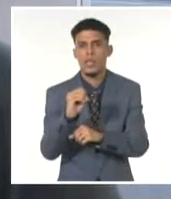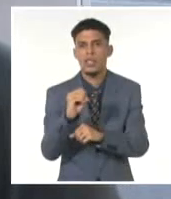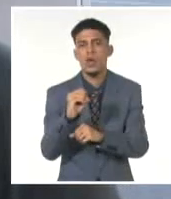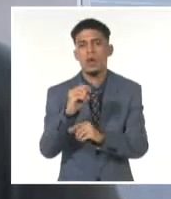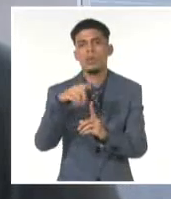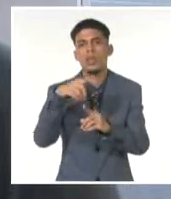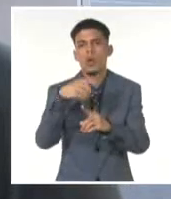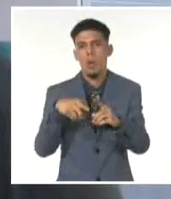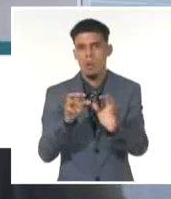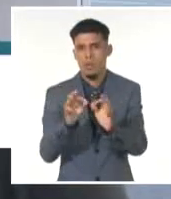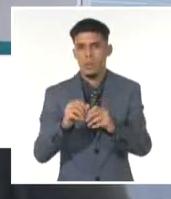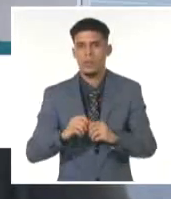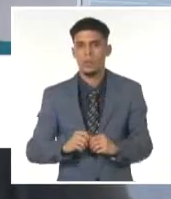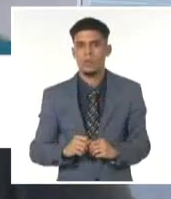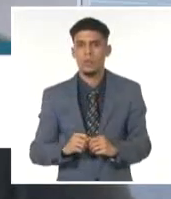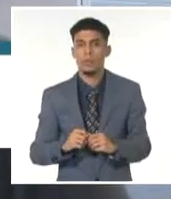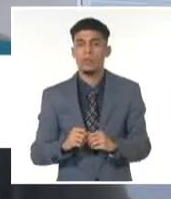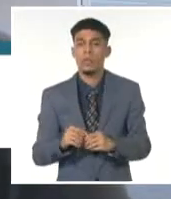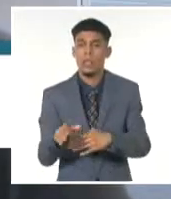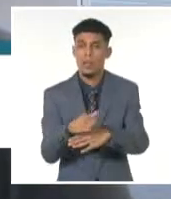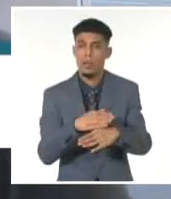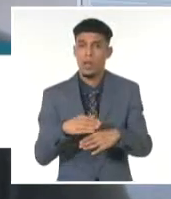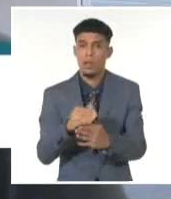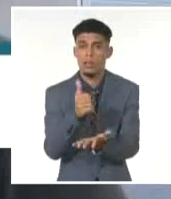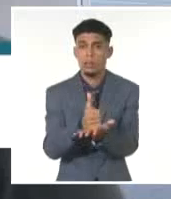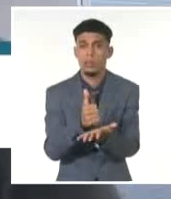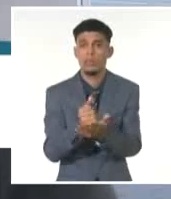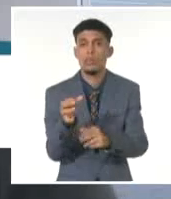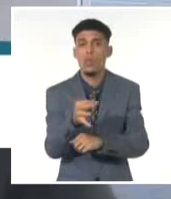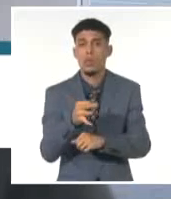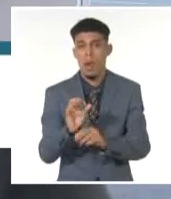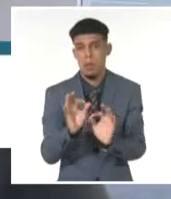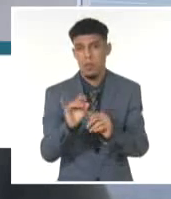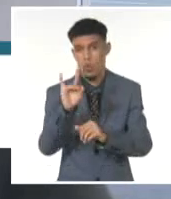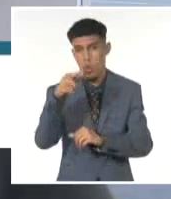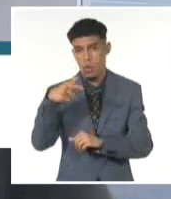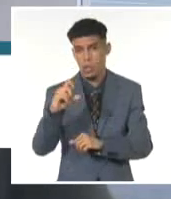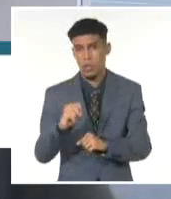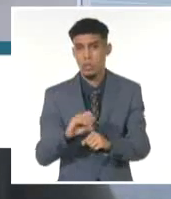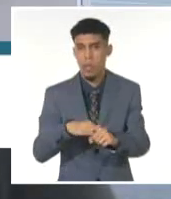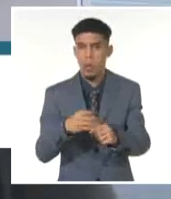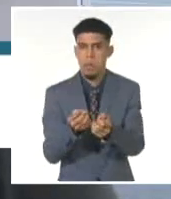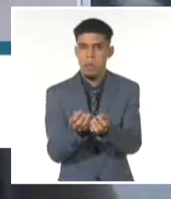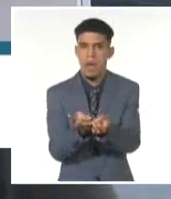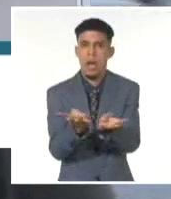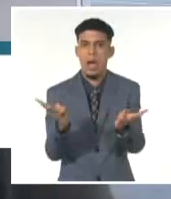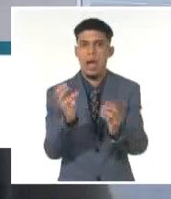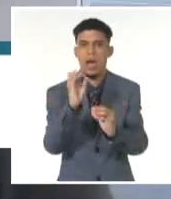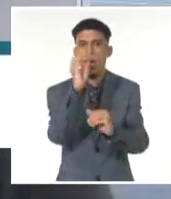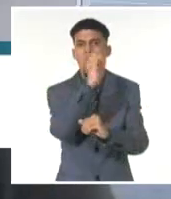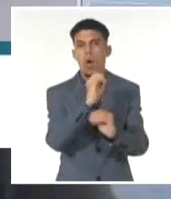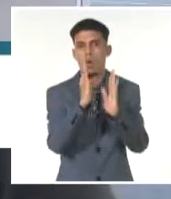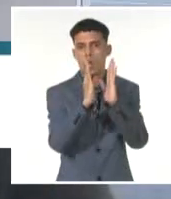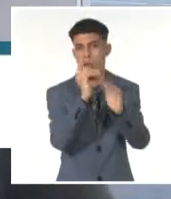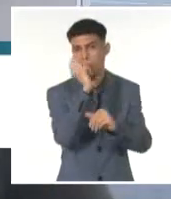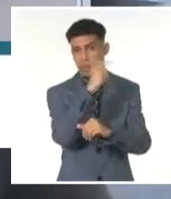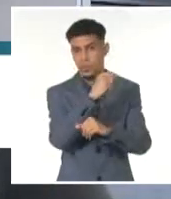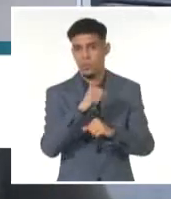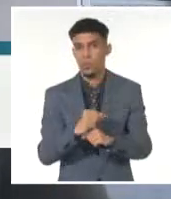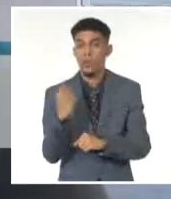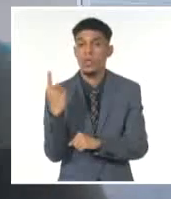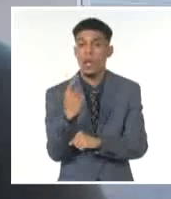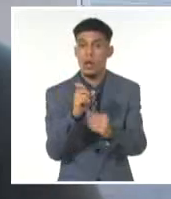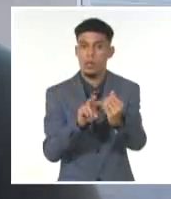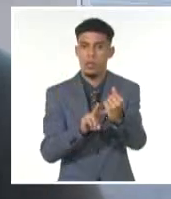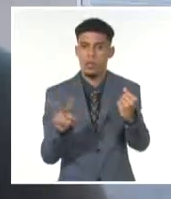se están recibiendo en los comités municipales, pues van a ser dirigidas hacia el oriente del país, por cada una de las